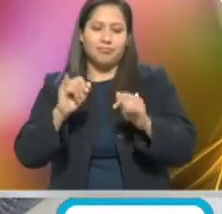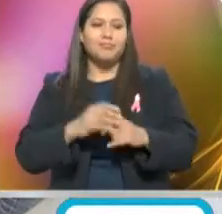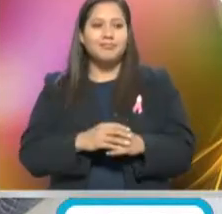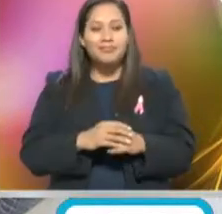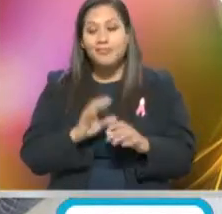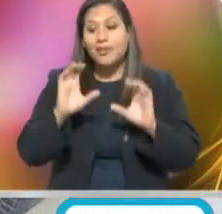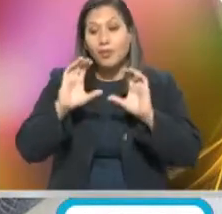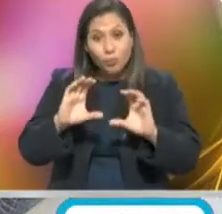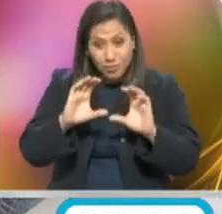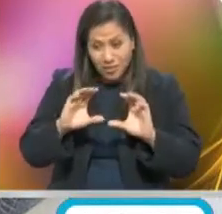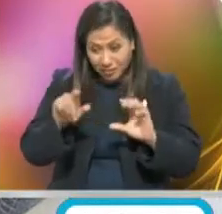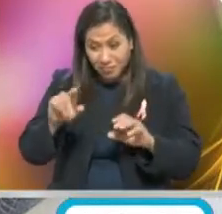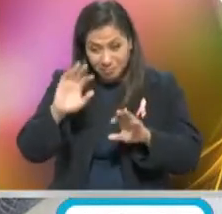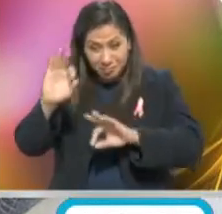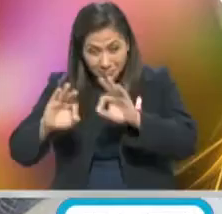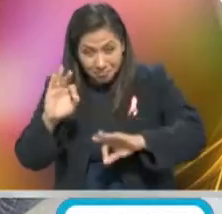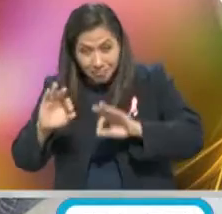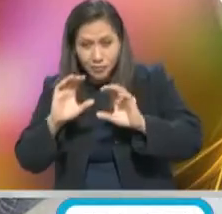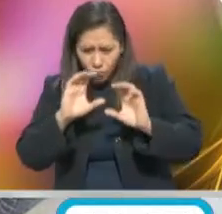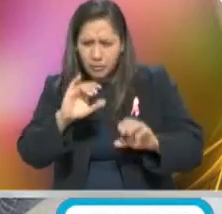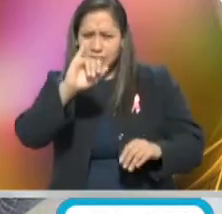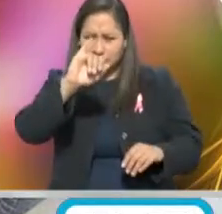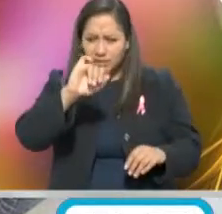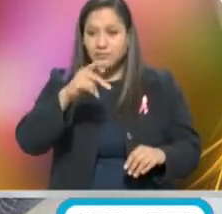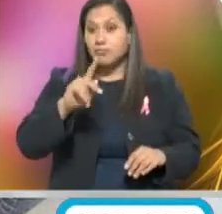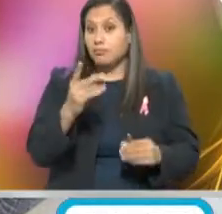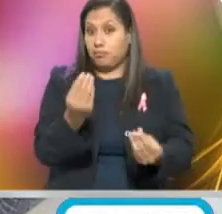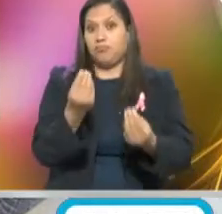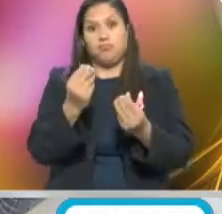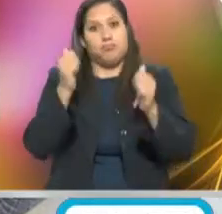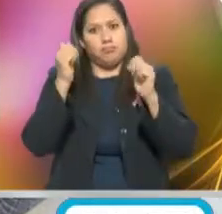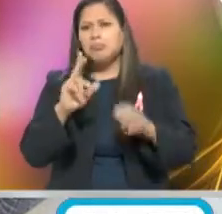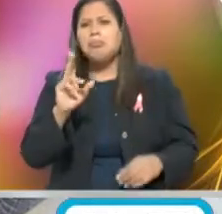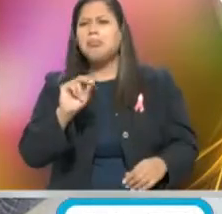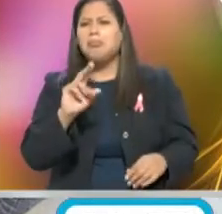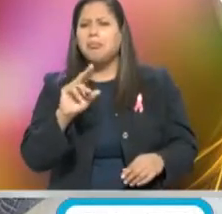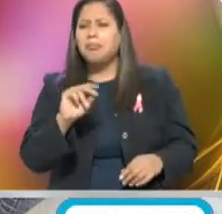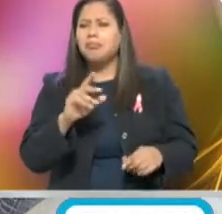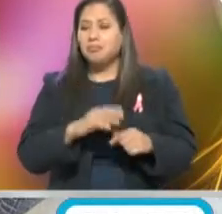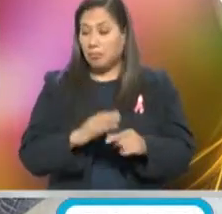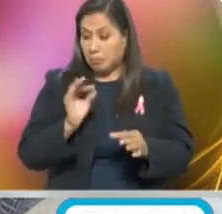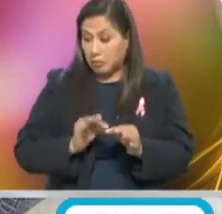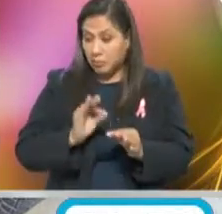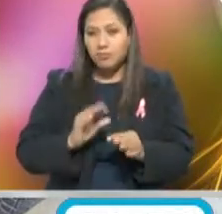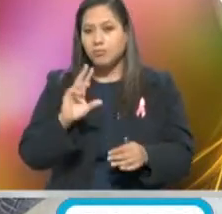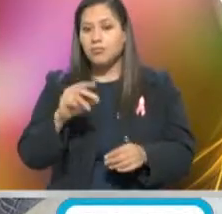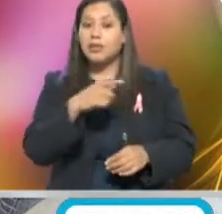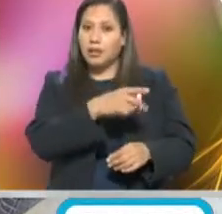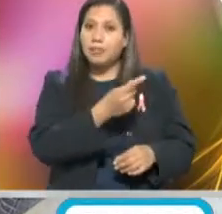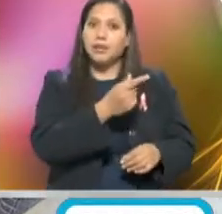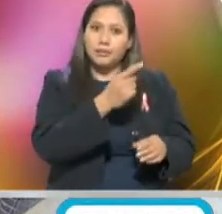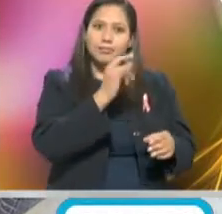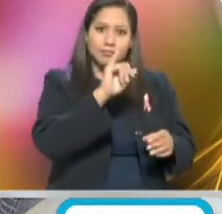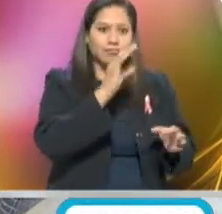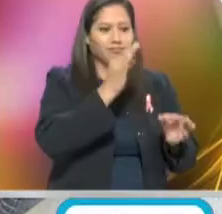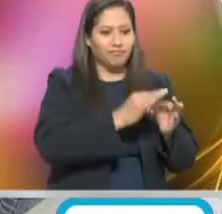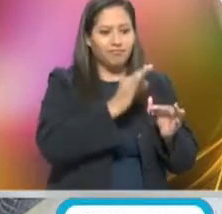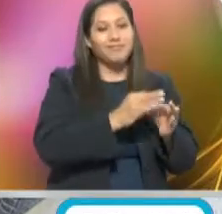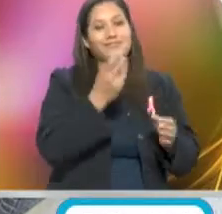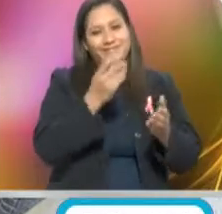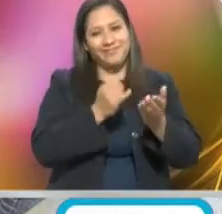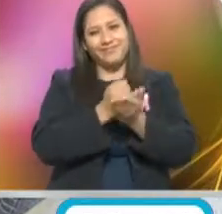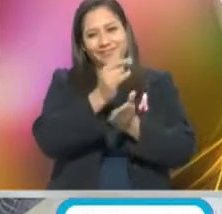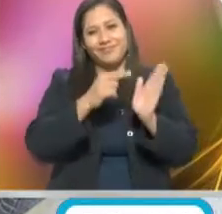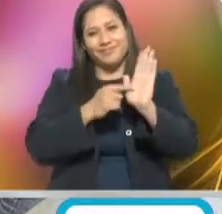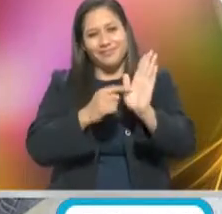que los cuidados que tenemos para ellos, aunque importantes, no son tan puntuales como en el caso de los perros. Por eso decidí